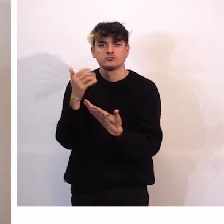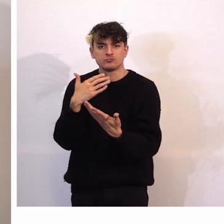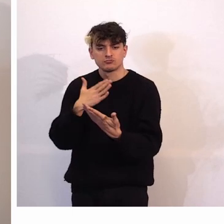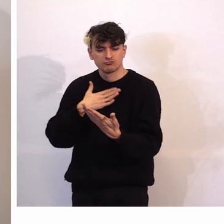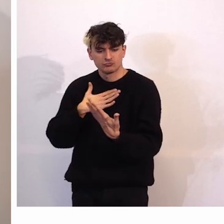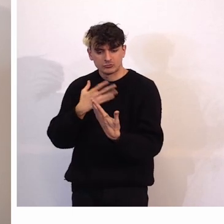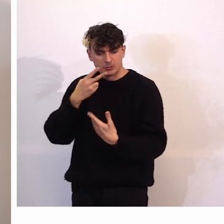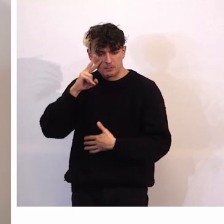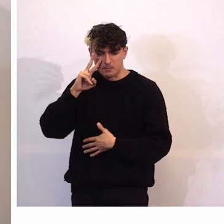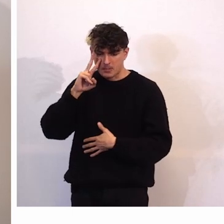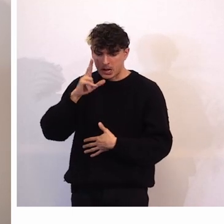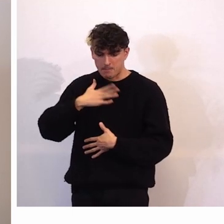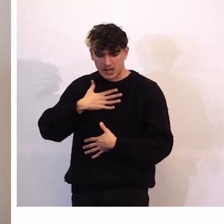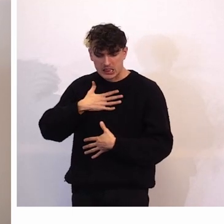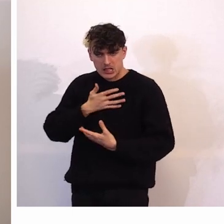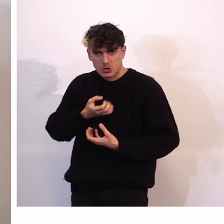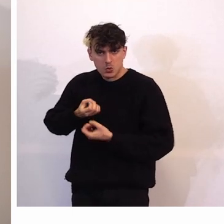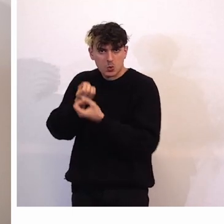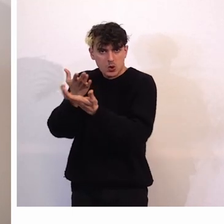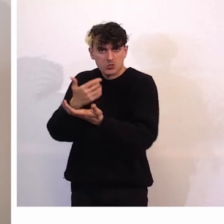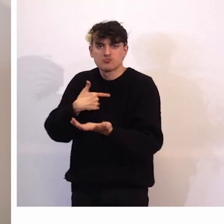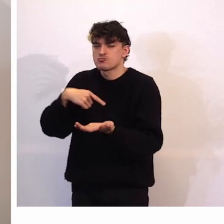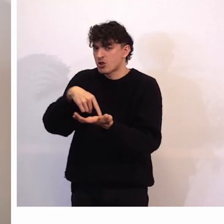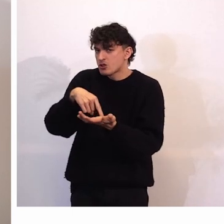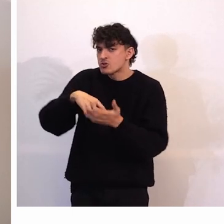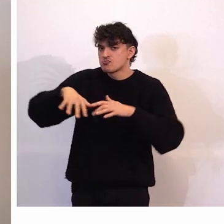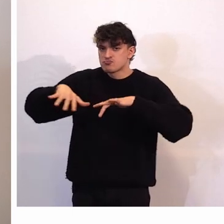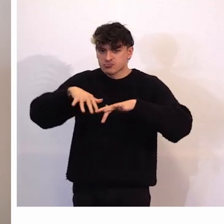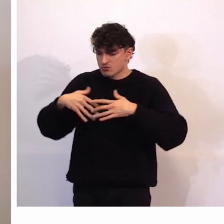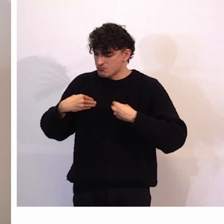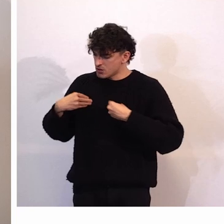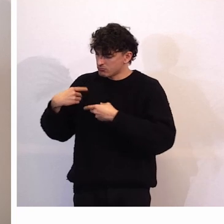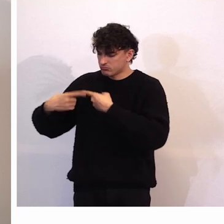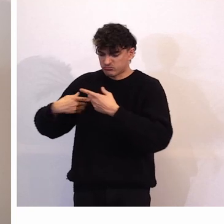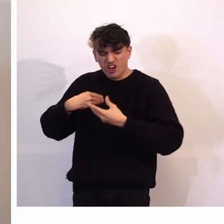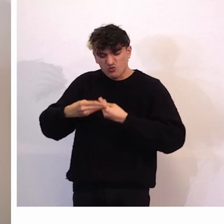propia experiencia como activista y lo que hago en el día a día,